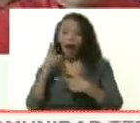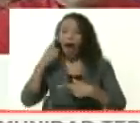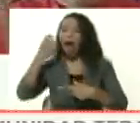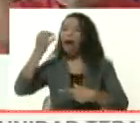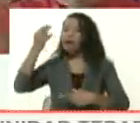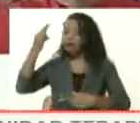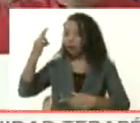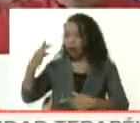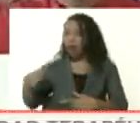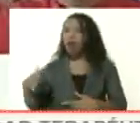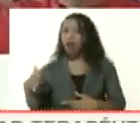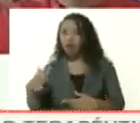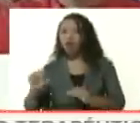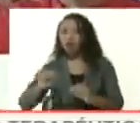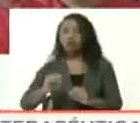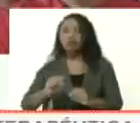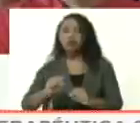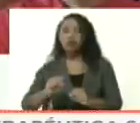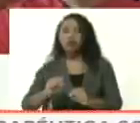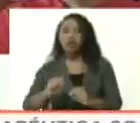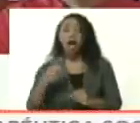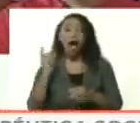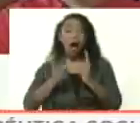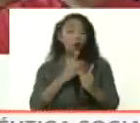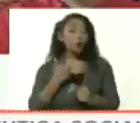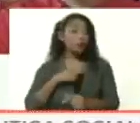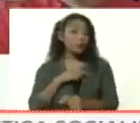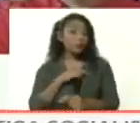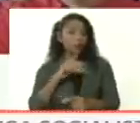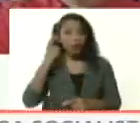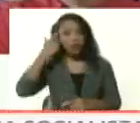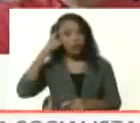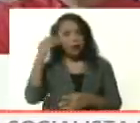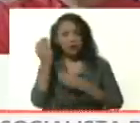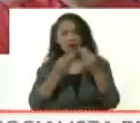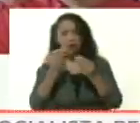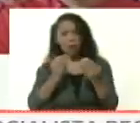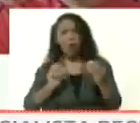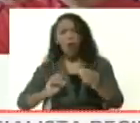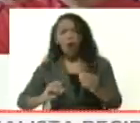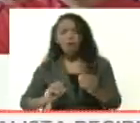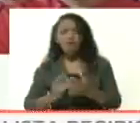Mueve a la gente. Aquí hay algunos de nosotros que no sabíamos cómo era una mata de arroz.